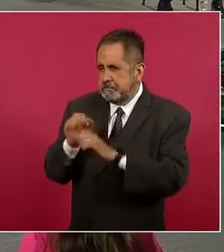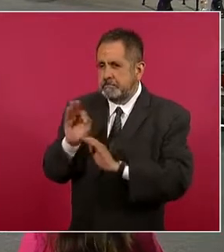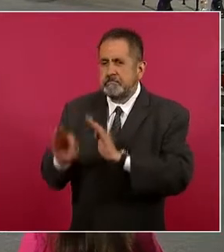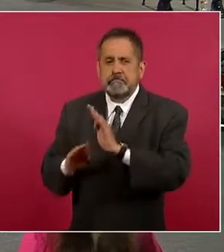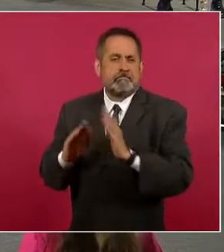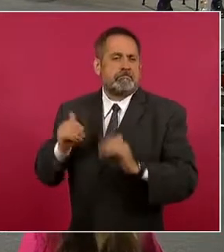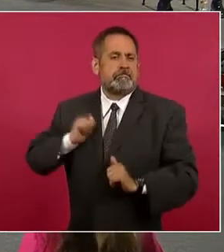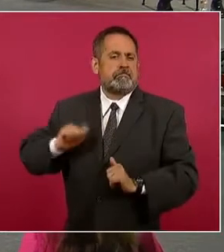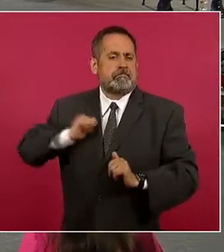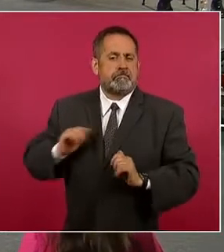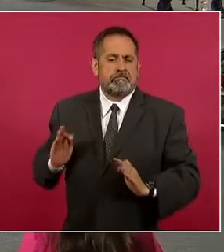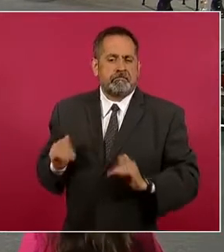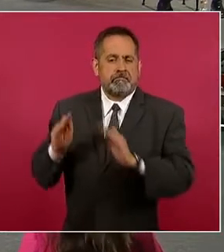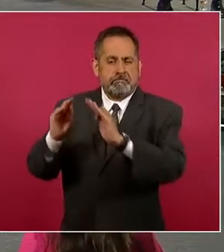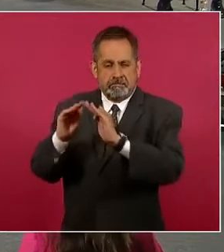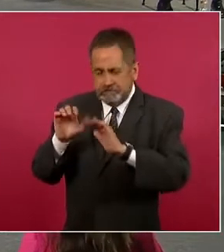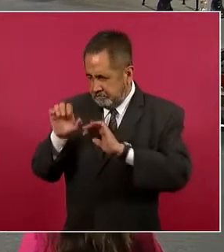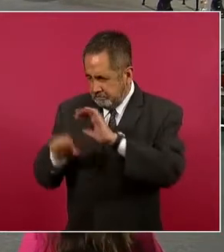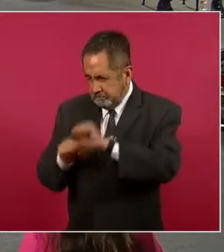arqueológicos,